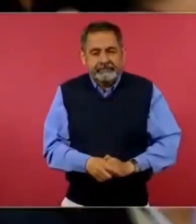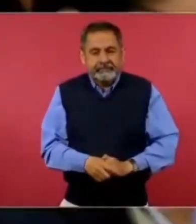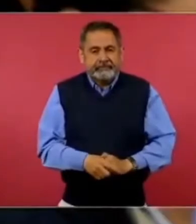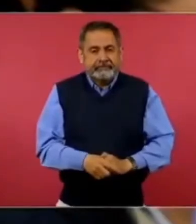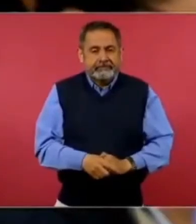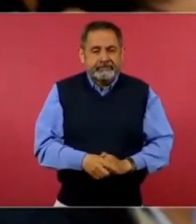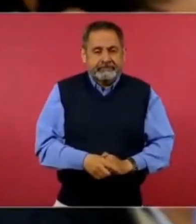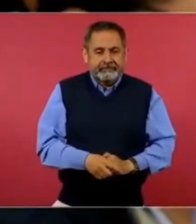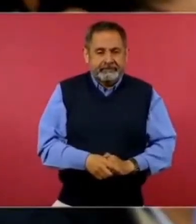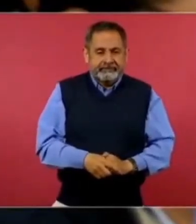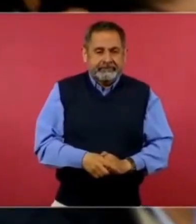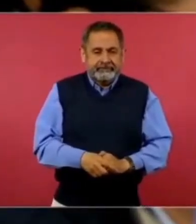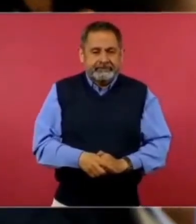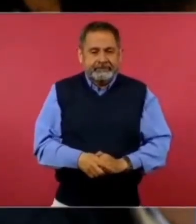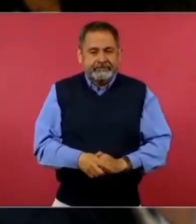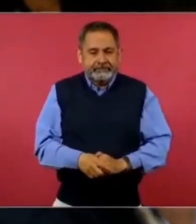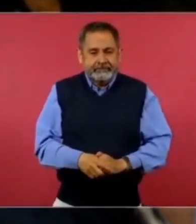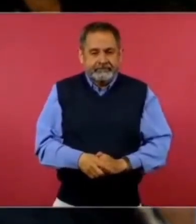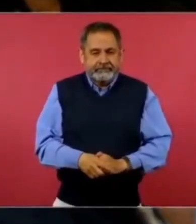Lo que hablábamos de